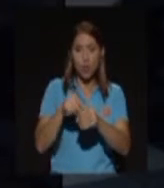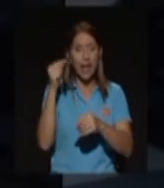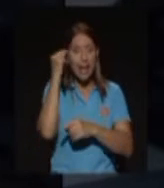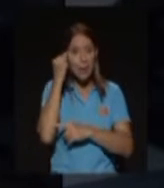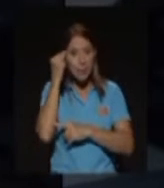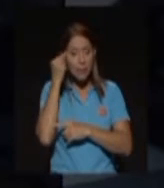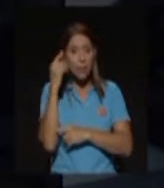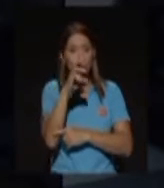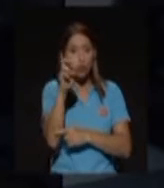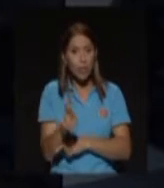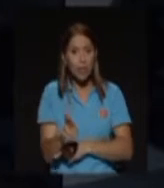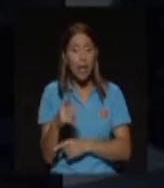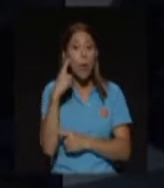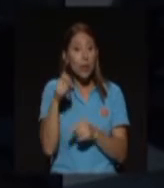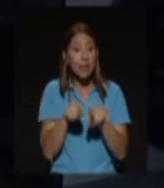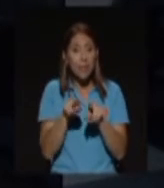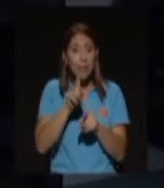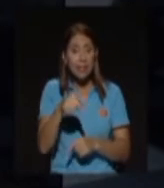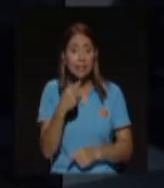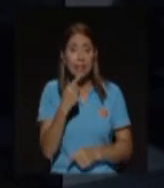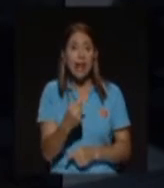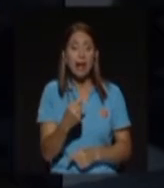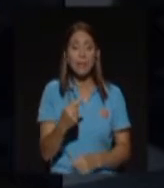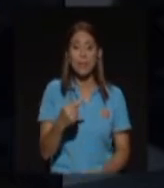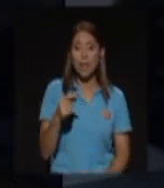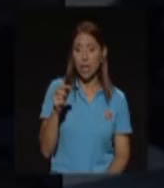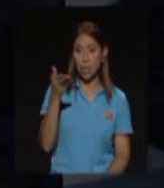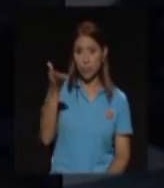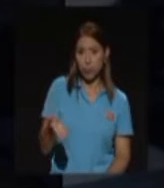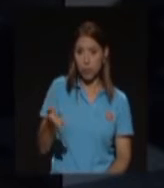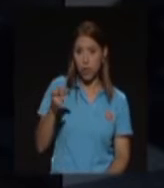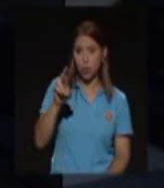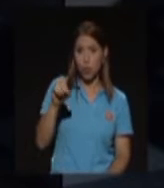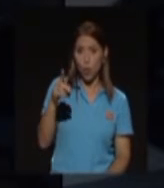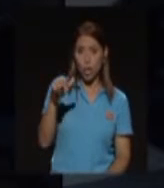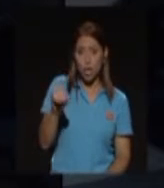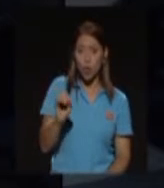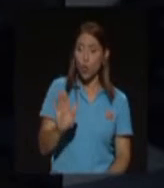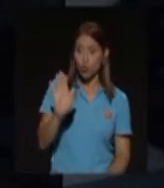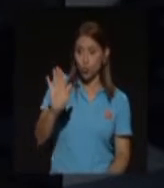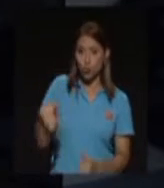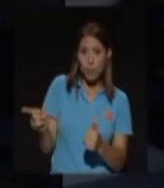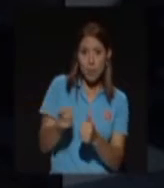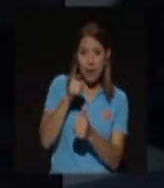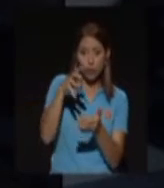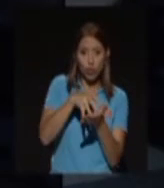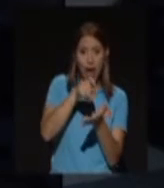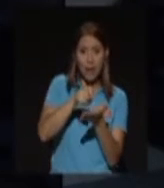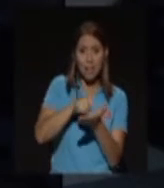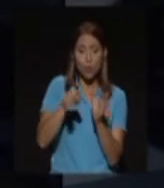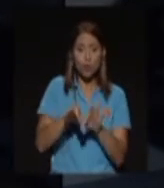pensamiento costarricense, ¿verdad? Porque también hay que señalar que don Rodrigo, por lo menos sus primeros artículos